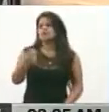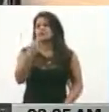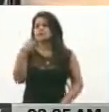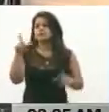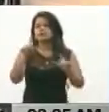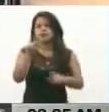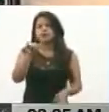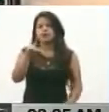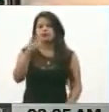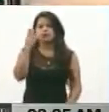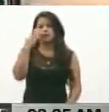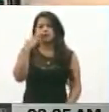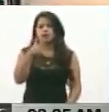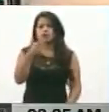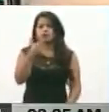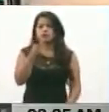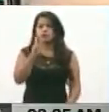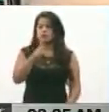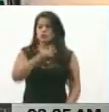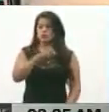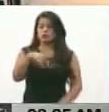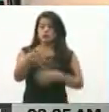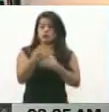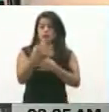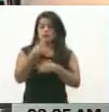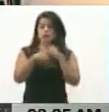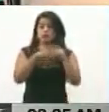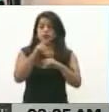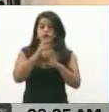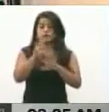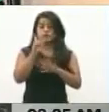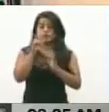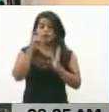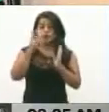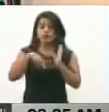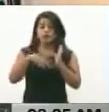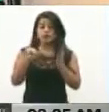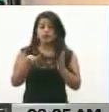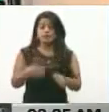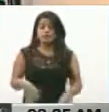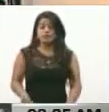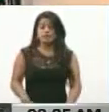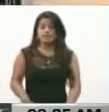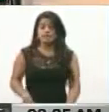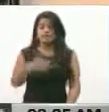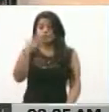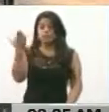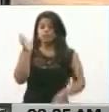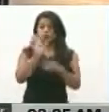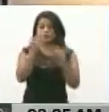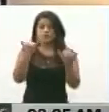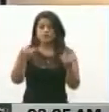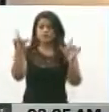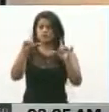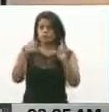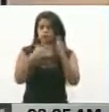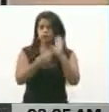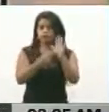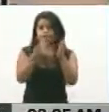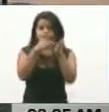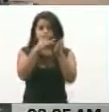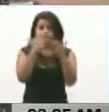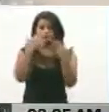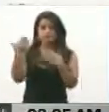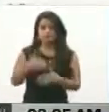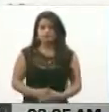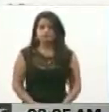y sabe de lo que estamos hablando. Exactamente. Y mucha gente también ha escrito por las redes sociales y tenemos que... Y sabe también de lo que están hablando. Vamos a mostrar las redes sociales. Vamos a mostrar una pantalla interactiva. ¿Qué nos dice?